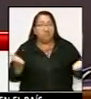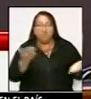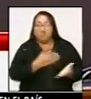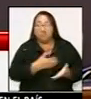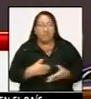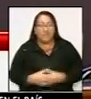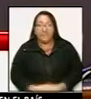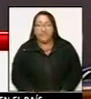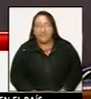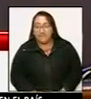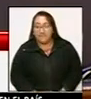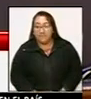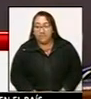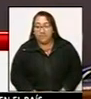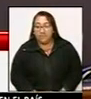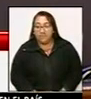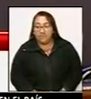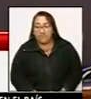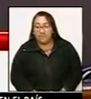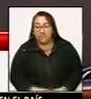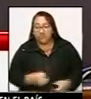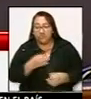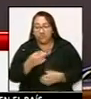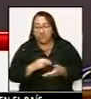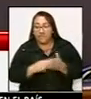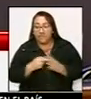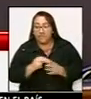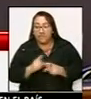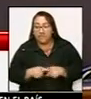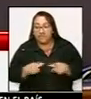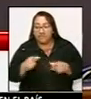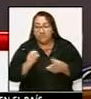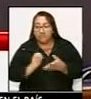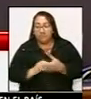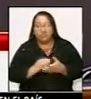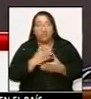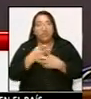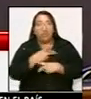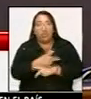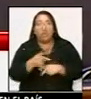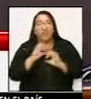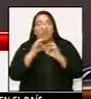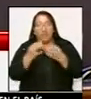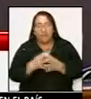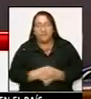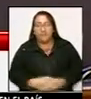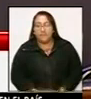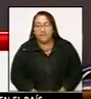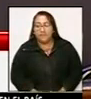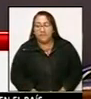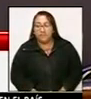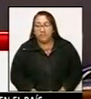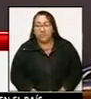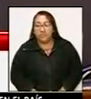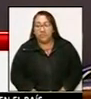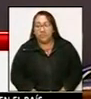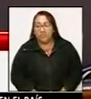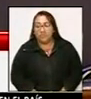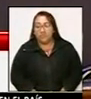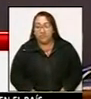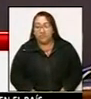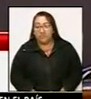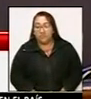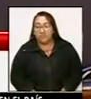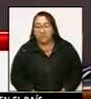presidente. Yo vengo de una región que estamos en lugares de mucha violencia familiar. Y muchos dicen, ¿qué hacen